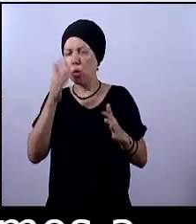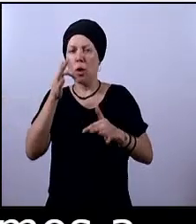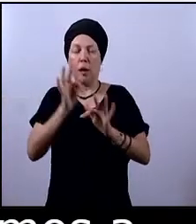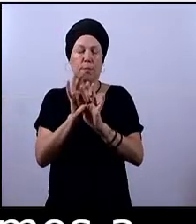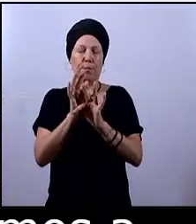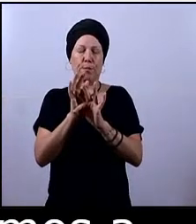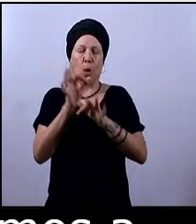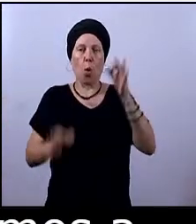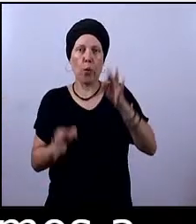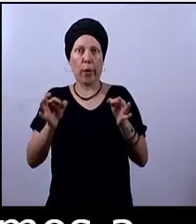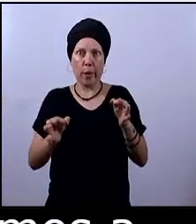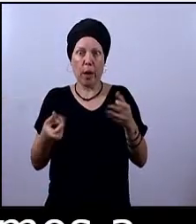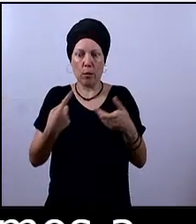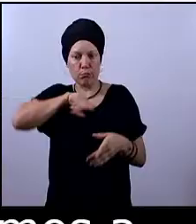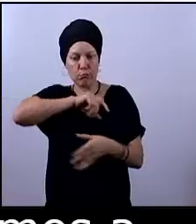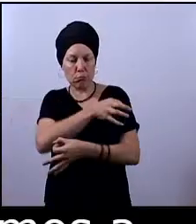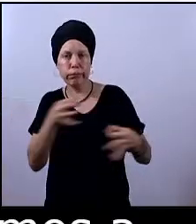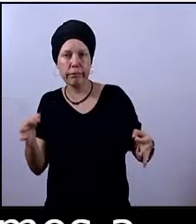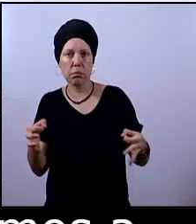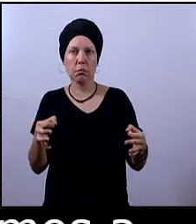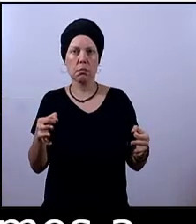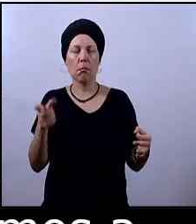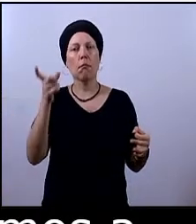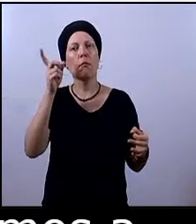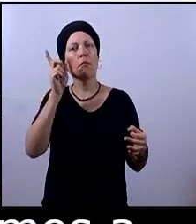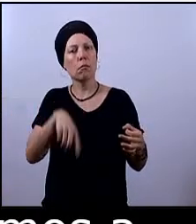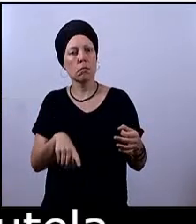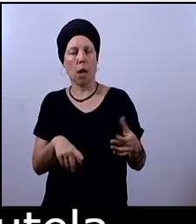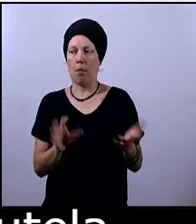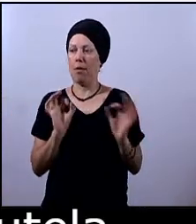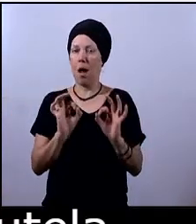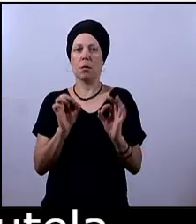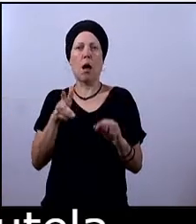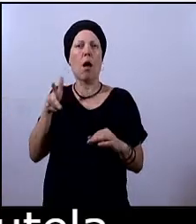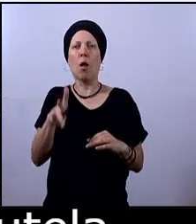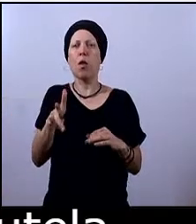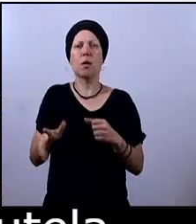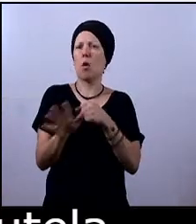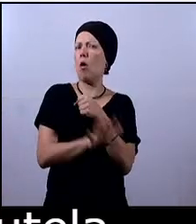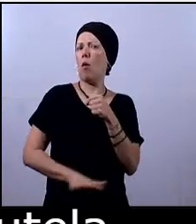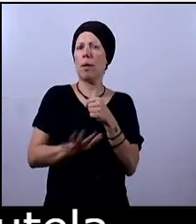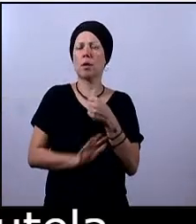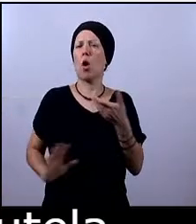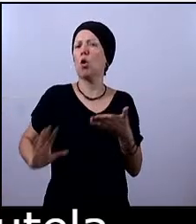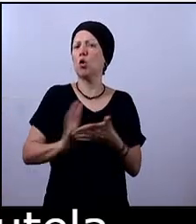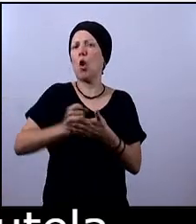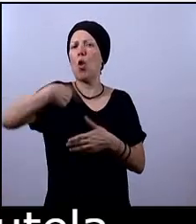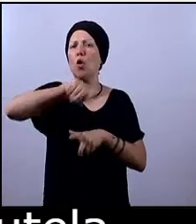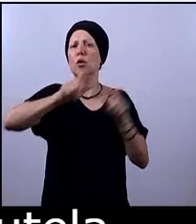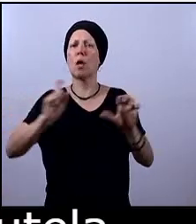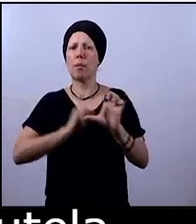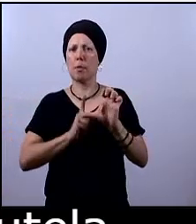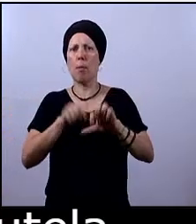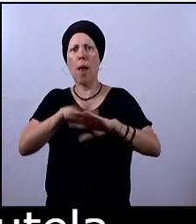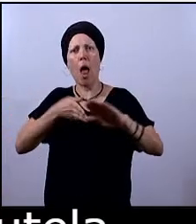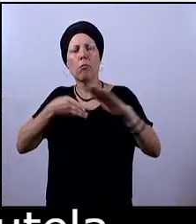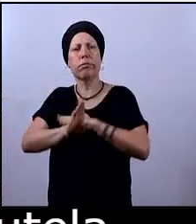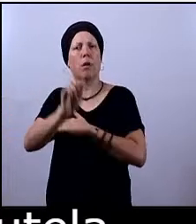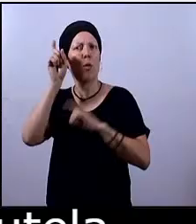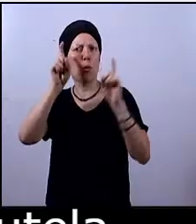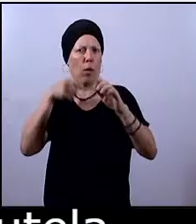efectiva que debemos tener y realiza, por supuesto, ese derecho esencial de todos los extremeños de acceder a la